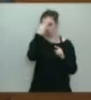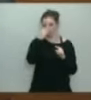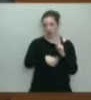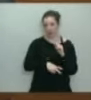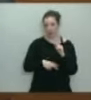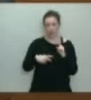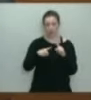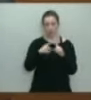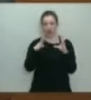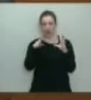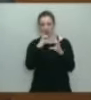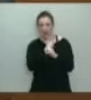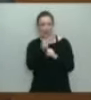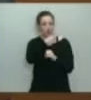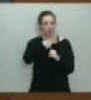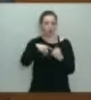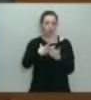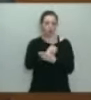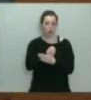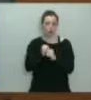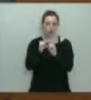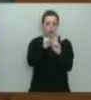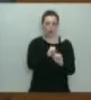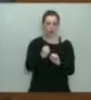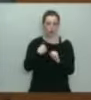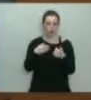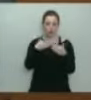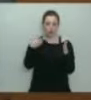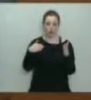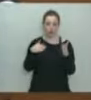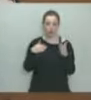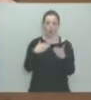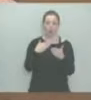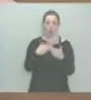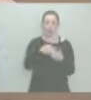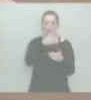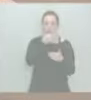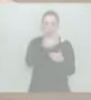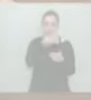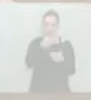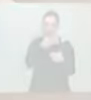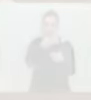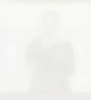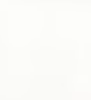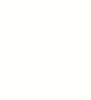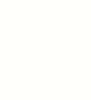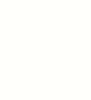hemos defendido en ese marco de la ponencia. Ese será el sentido de nuestra votación.